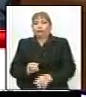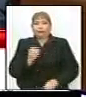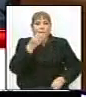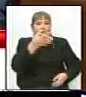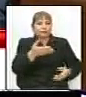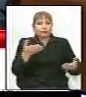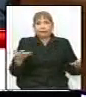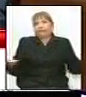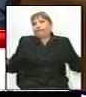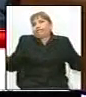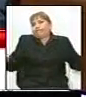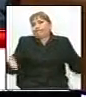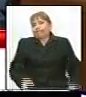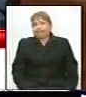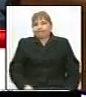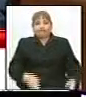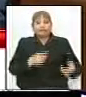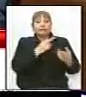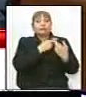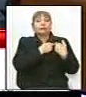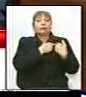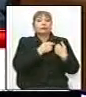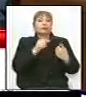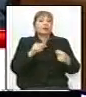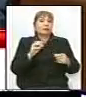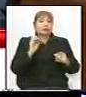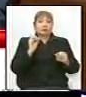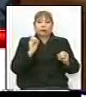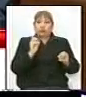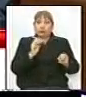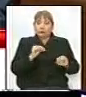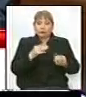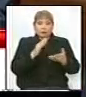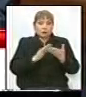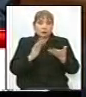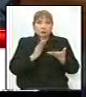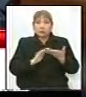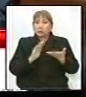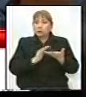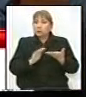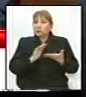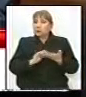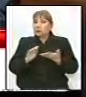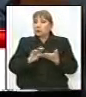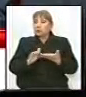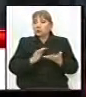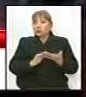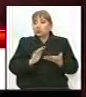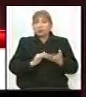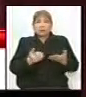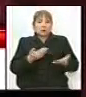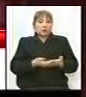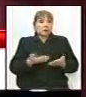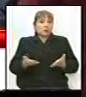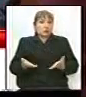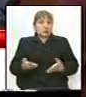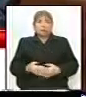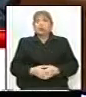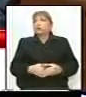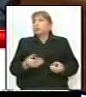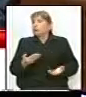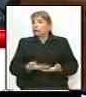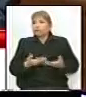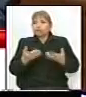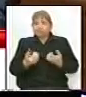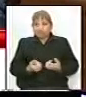y creo que las responsabilidades que tiene acá la OMPE están justificadas. Y amerita, presidente,